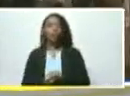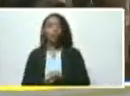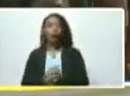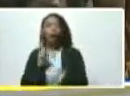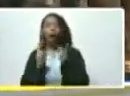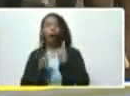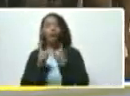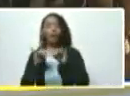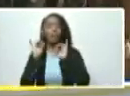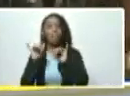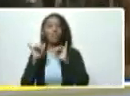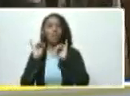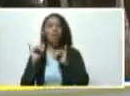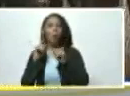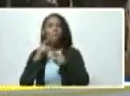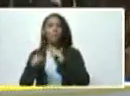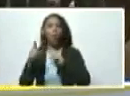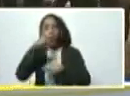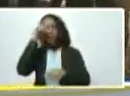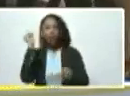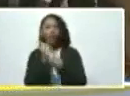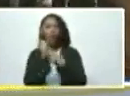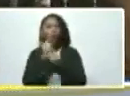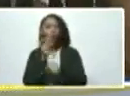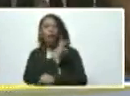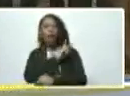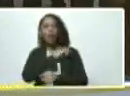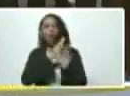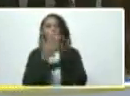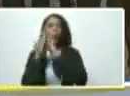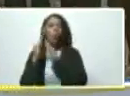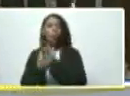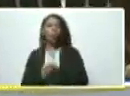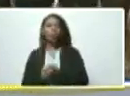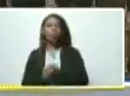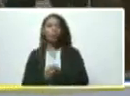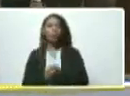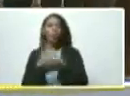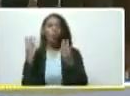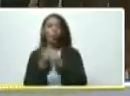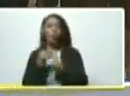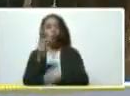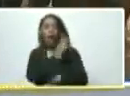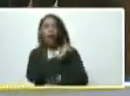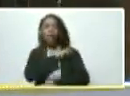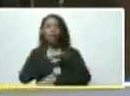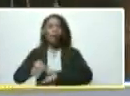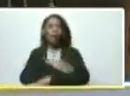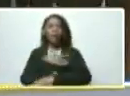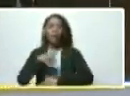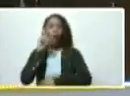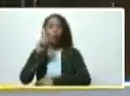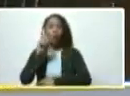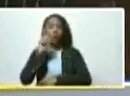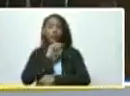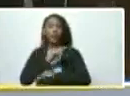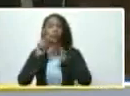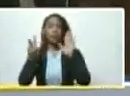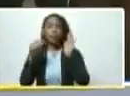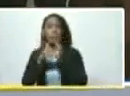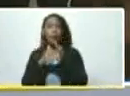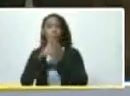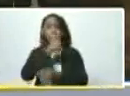veces el mismo, pero están trabajando los jefes de comunidades con los jefes de calle. Son unos